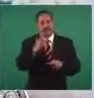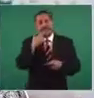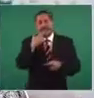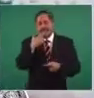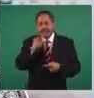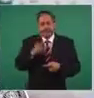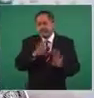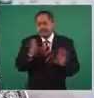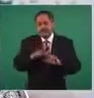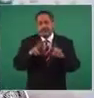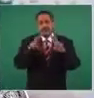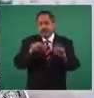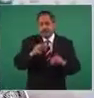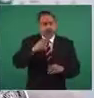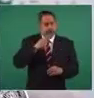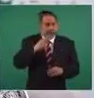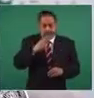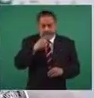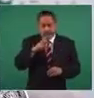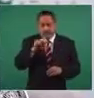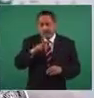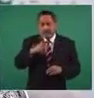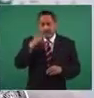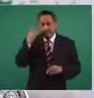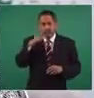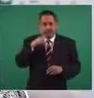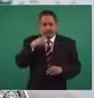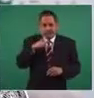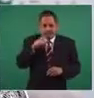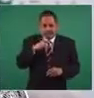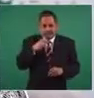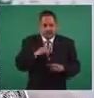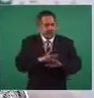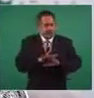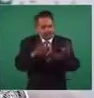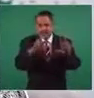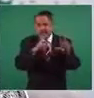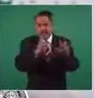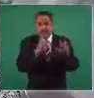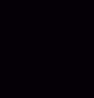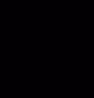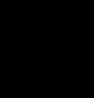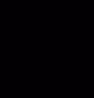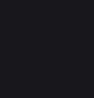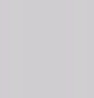no tienen utilidad epidemiológica ni médica.